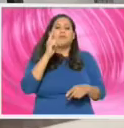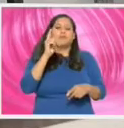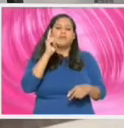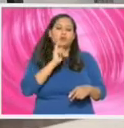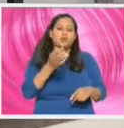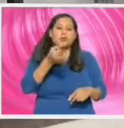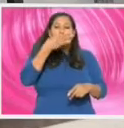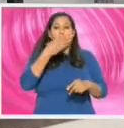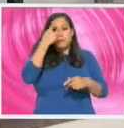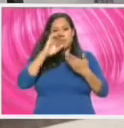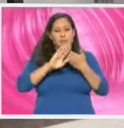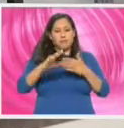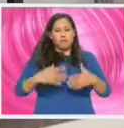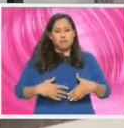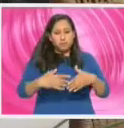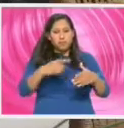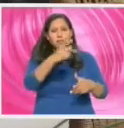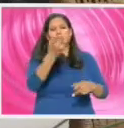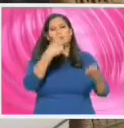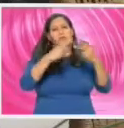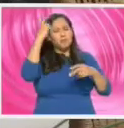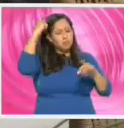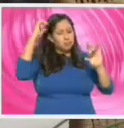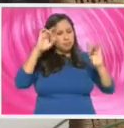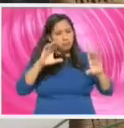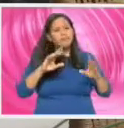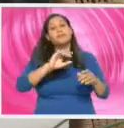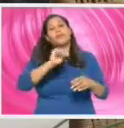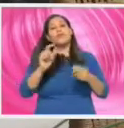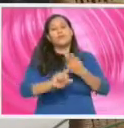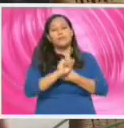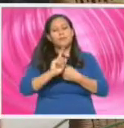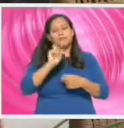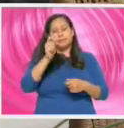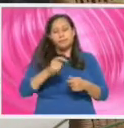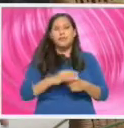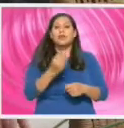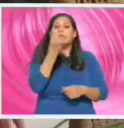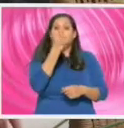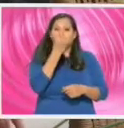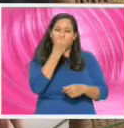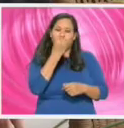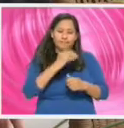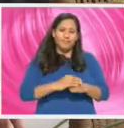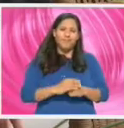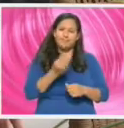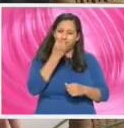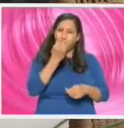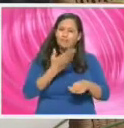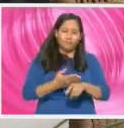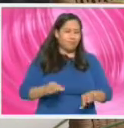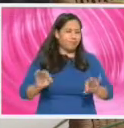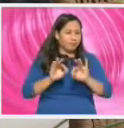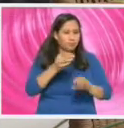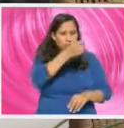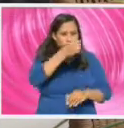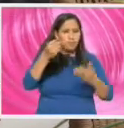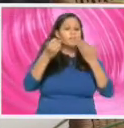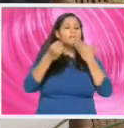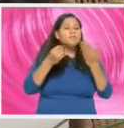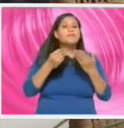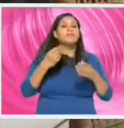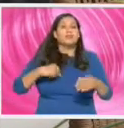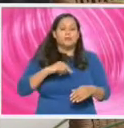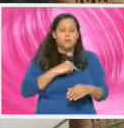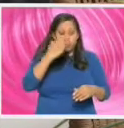migraña. ¿Cuál es la otra cuestión? Pues bueno, la alimentación. La alimentación es importante y conforme nos